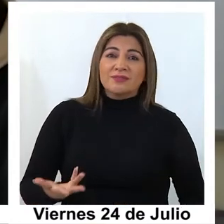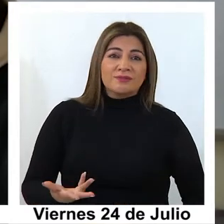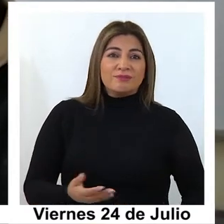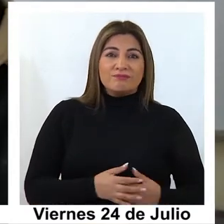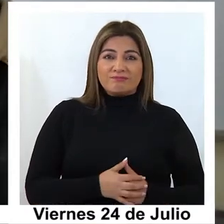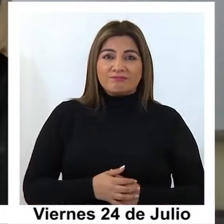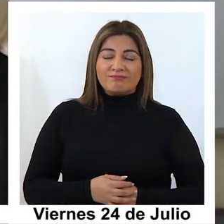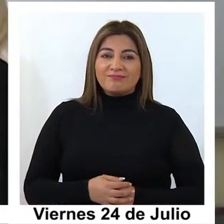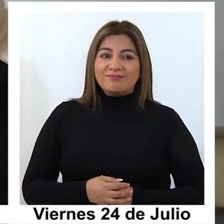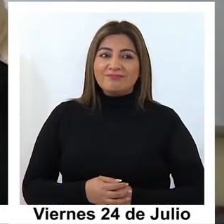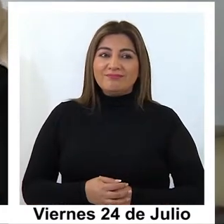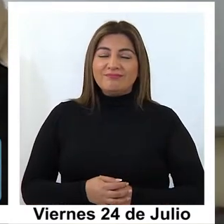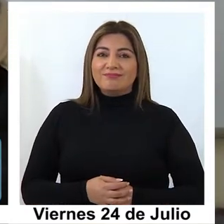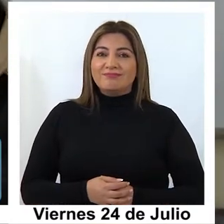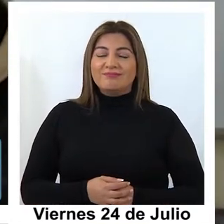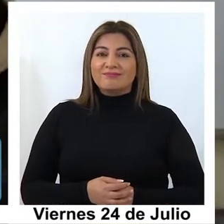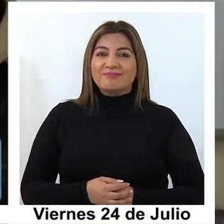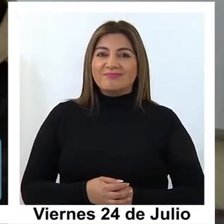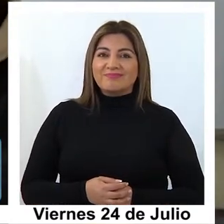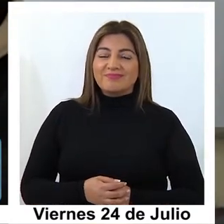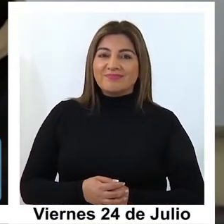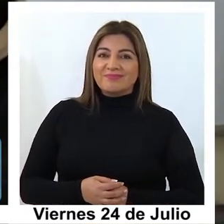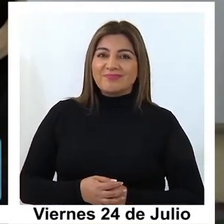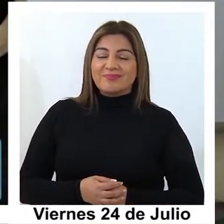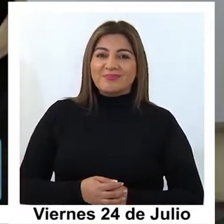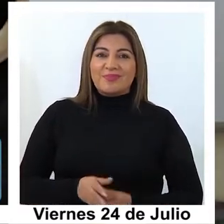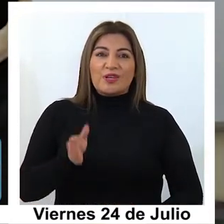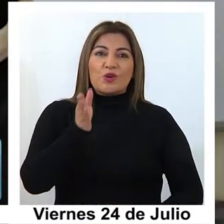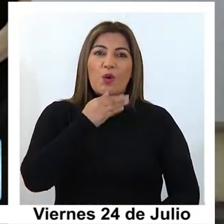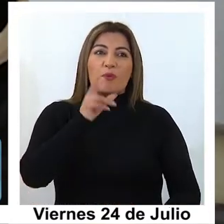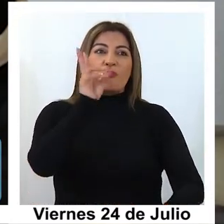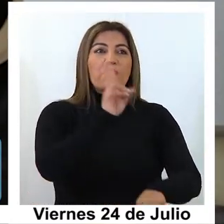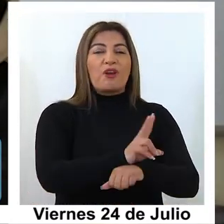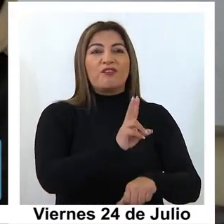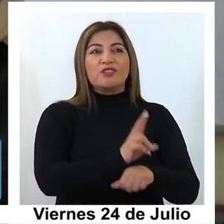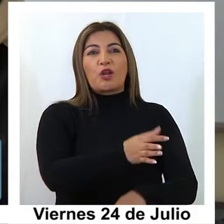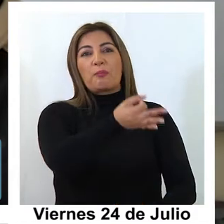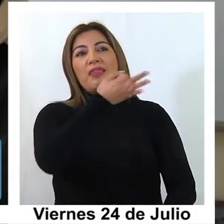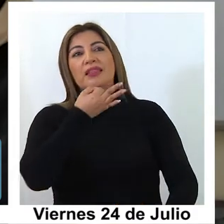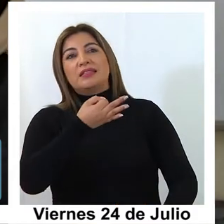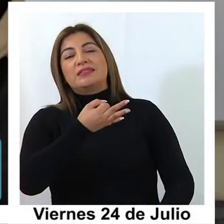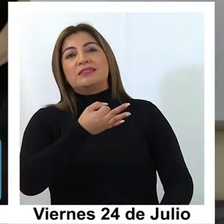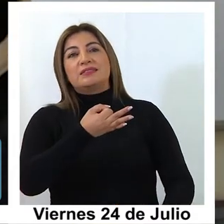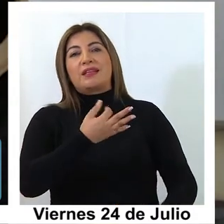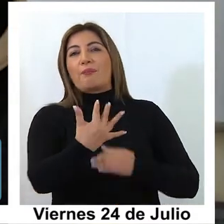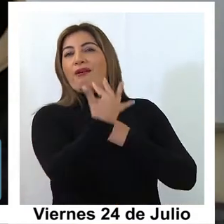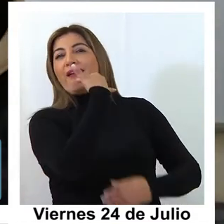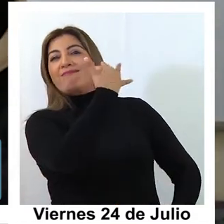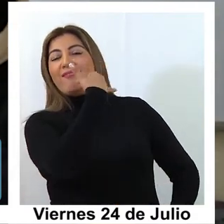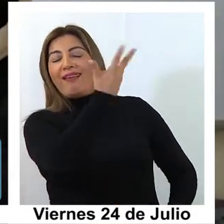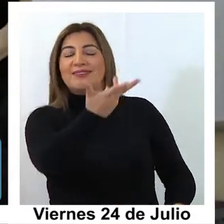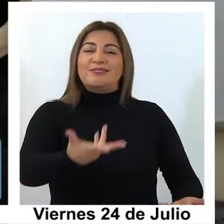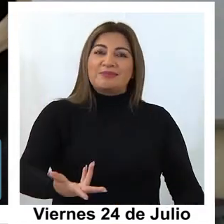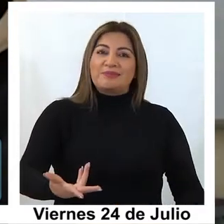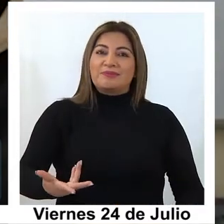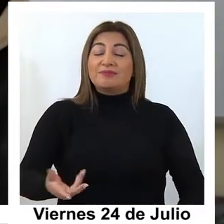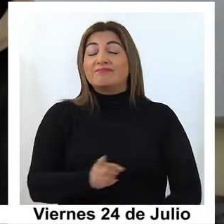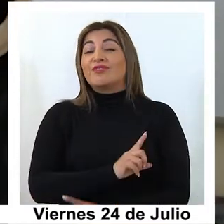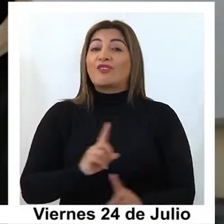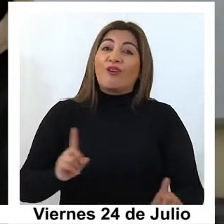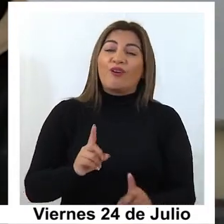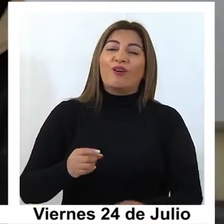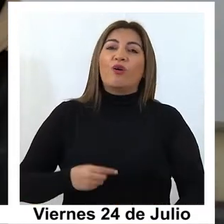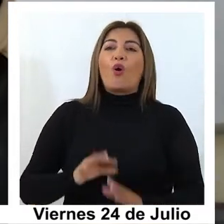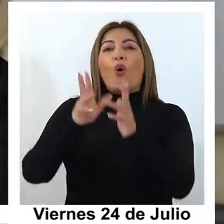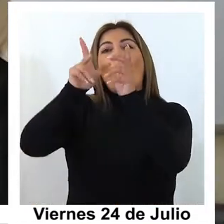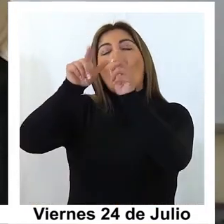hay que ponerse en el hecho de que ya no va a haber un profesor que nos esté diciendo qué hacer, retándolo por lo que estamos haciendo. No vamos a tener